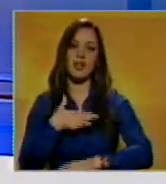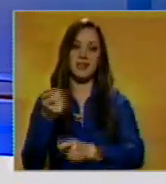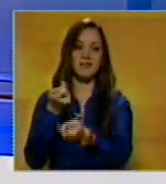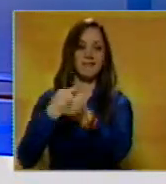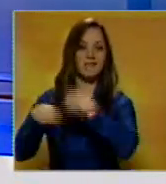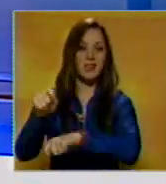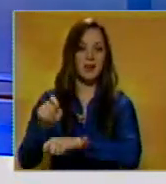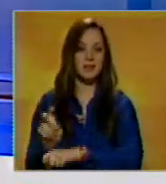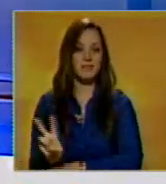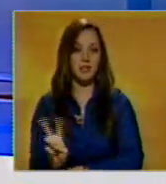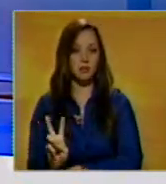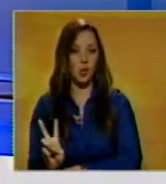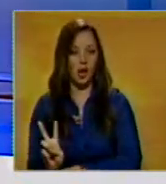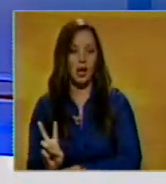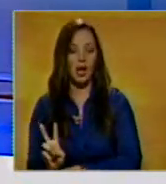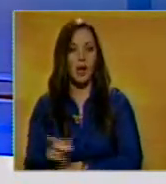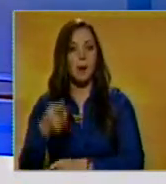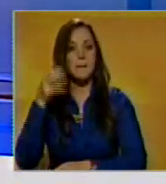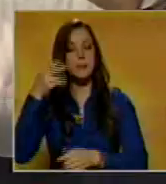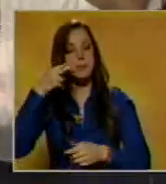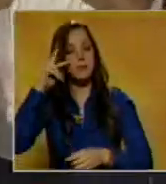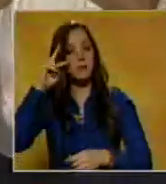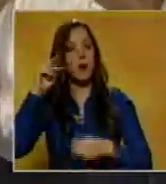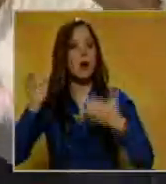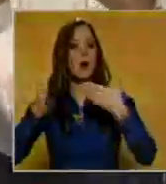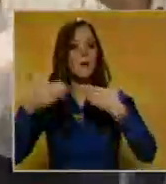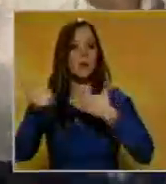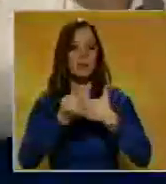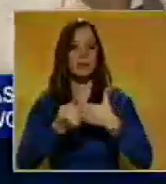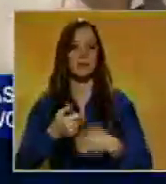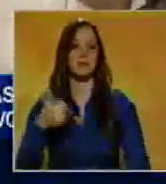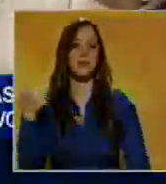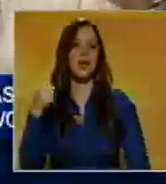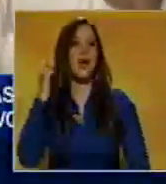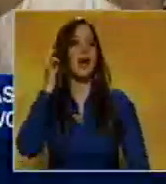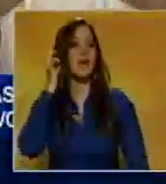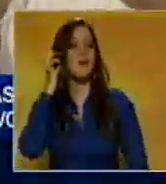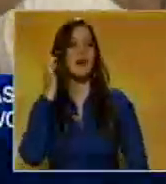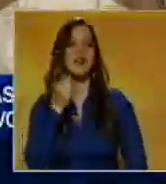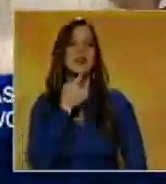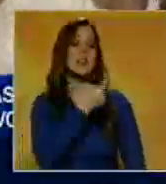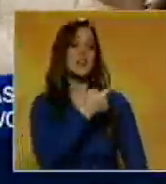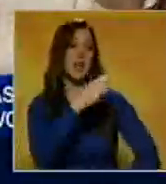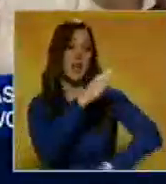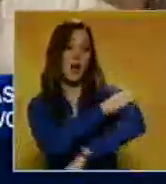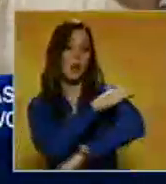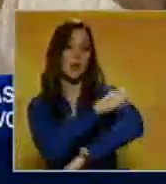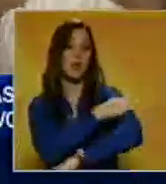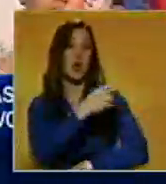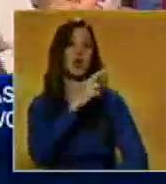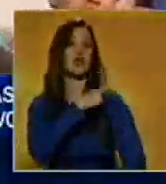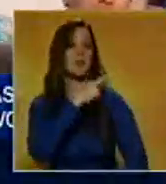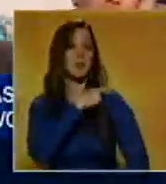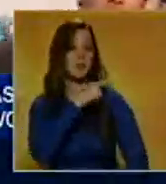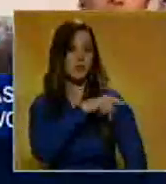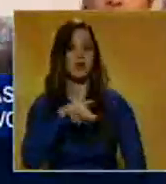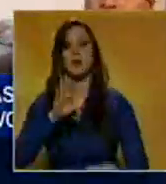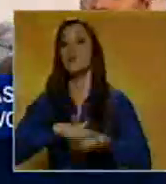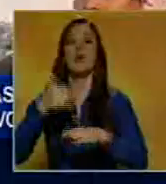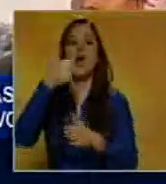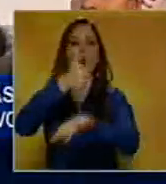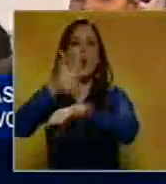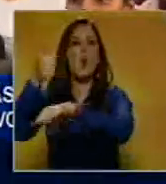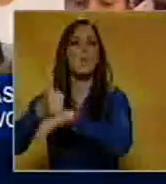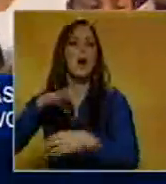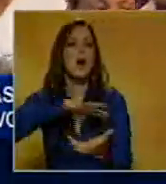intereses. Oliver Rodríguez nos cuenta más. Faría responsabilizó a la oposición de todos los males que actualmente vive el país. Hizo